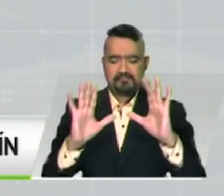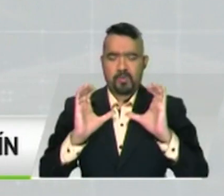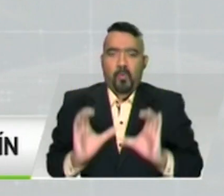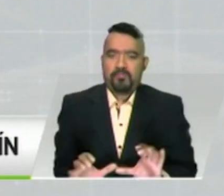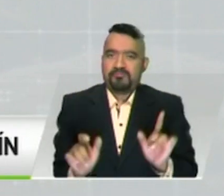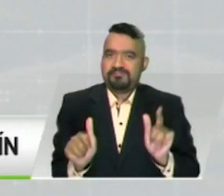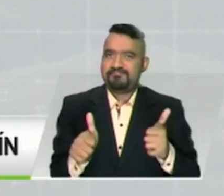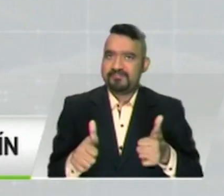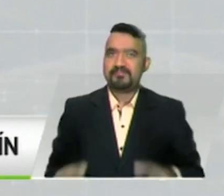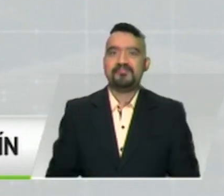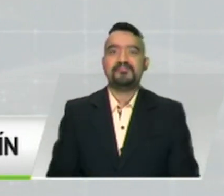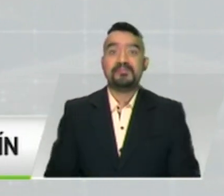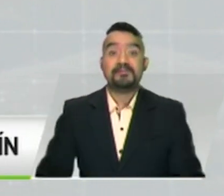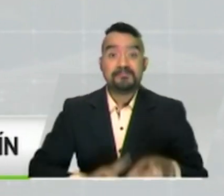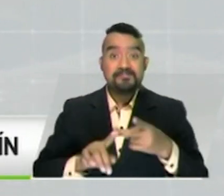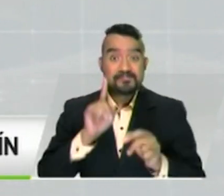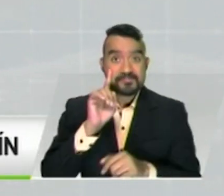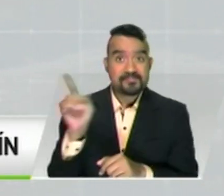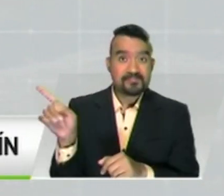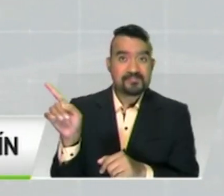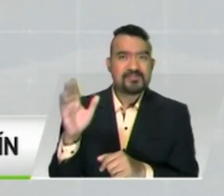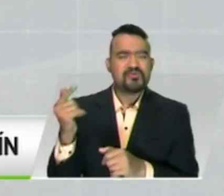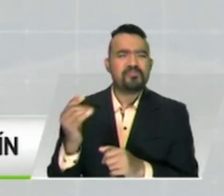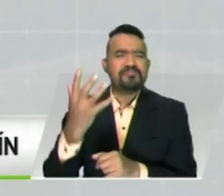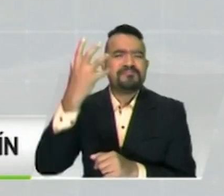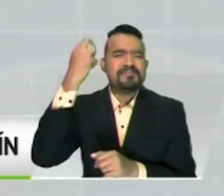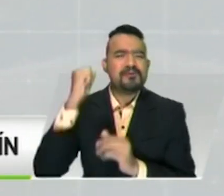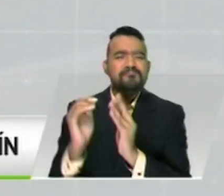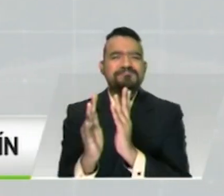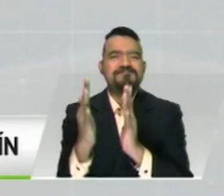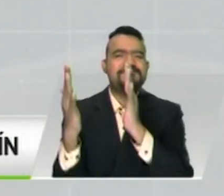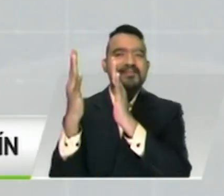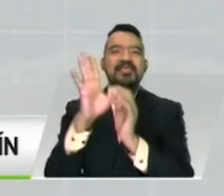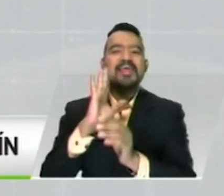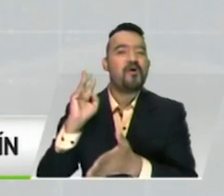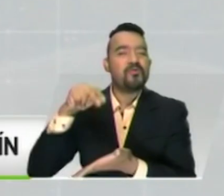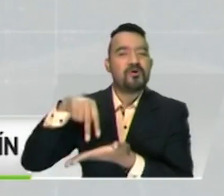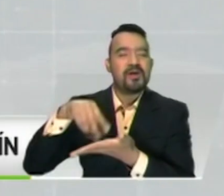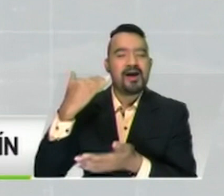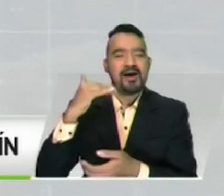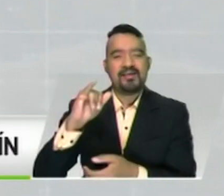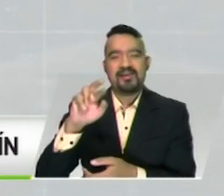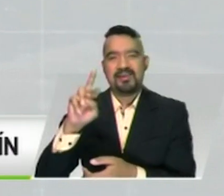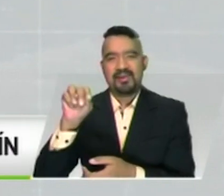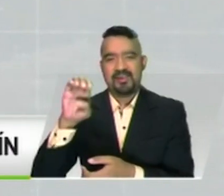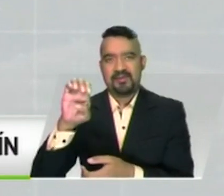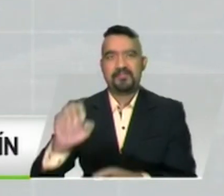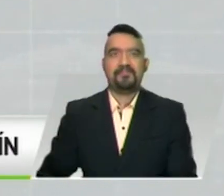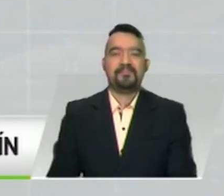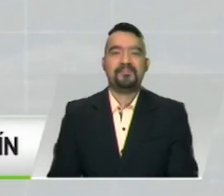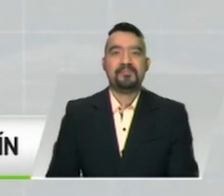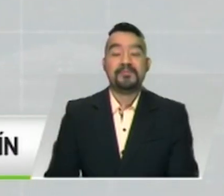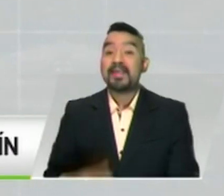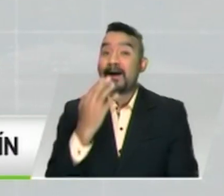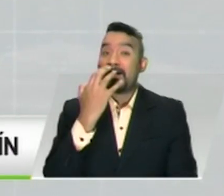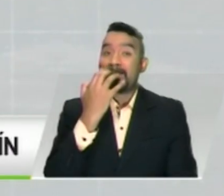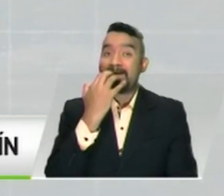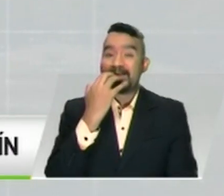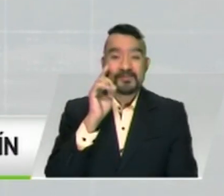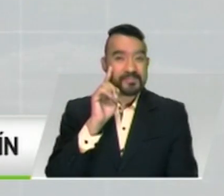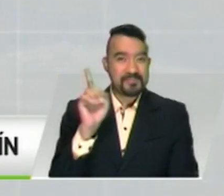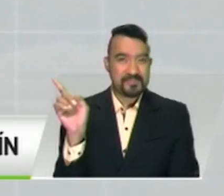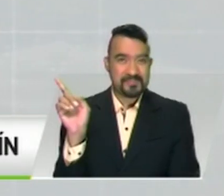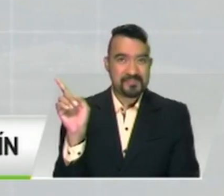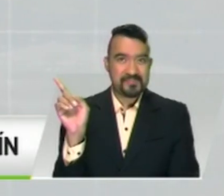junco, la invención de los libros en el mundo antiguo, de la española Irene Vallejo. 100 años de soledad, del fallecido Nobel de